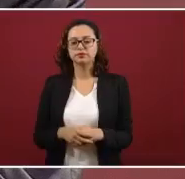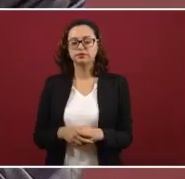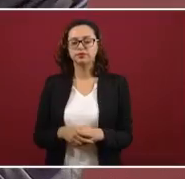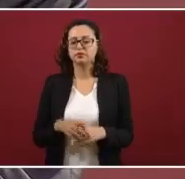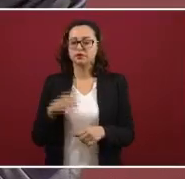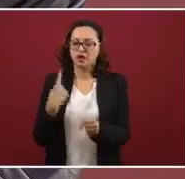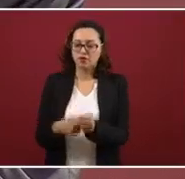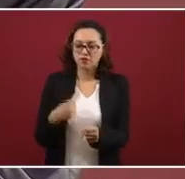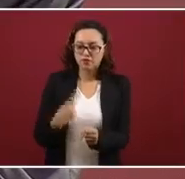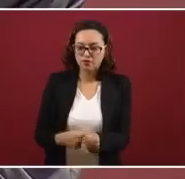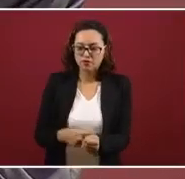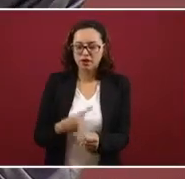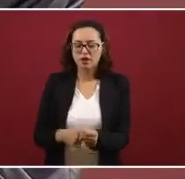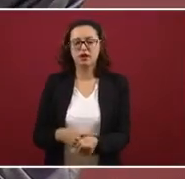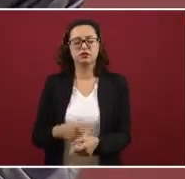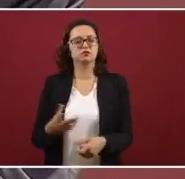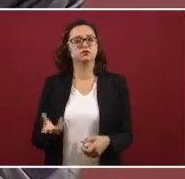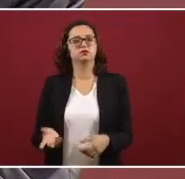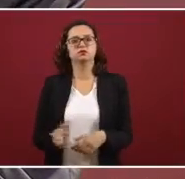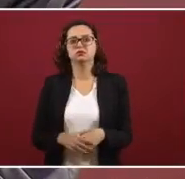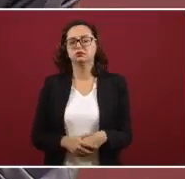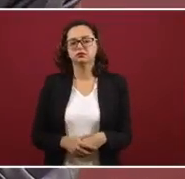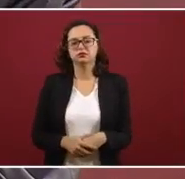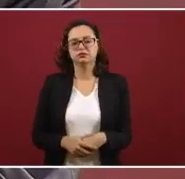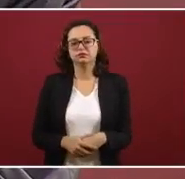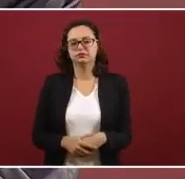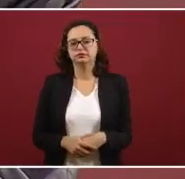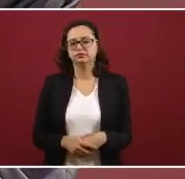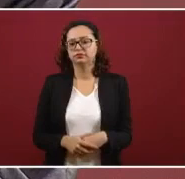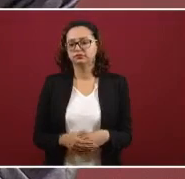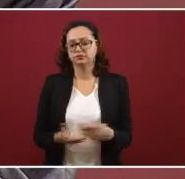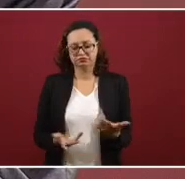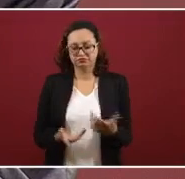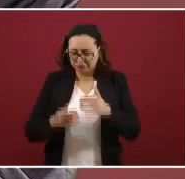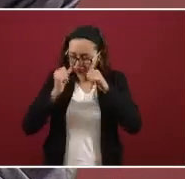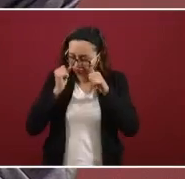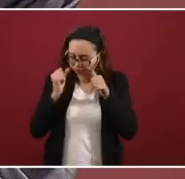los enfermos que no son atendidos,